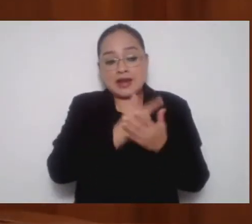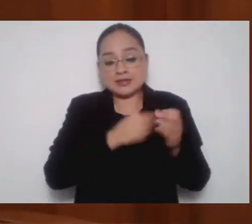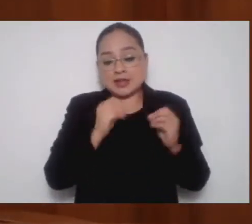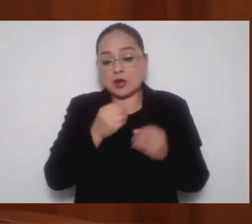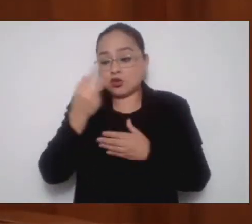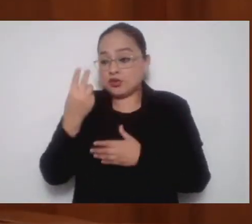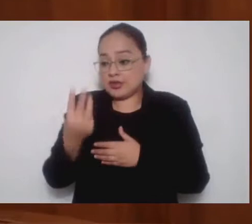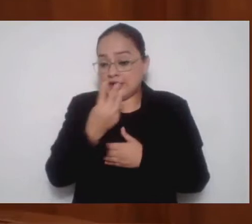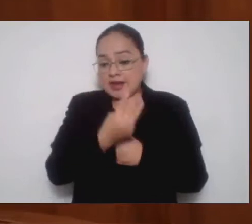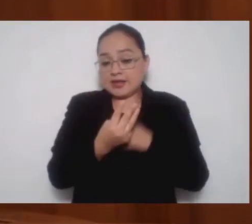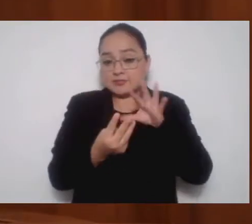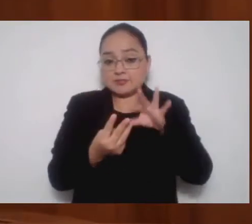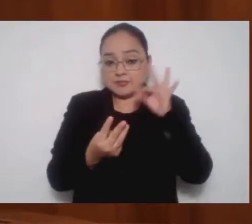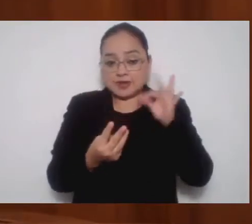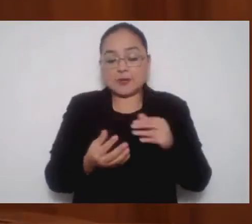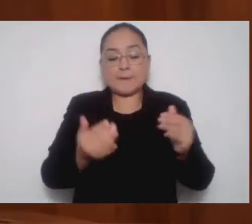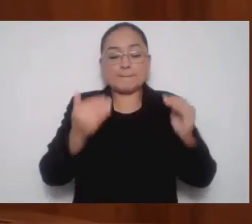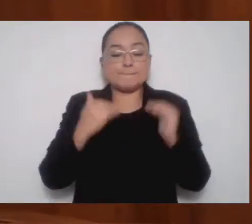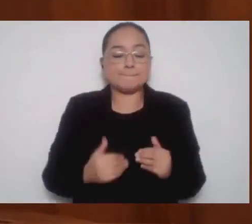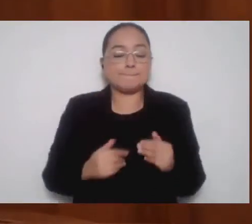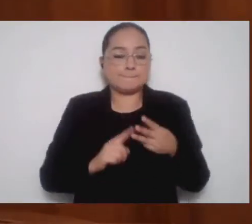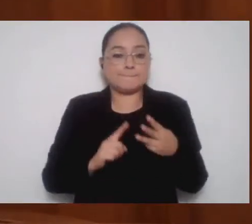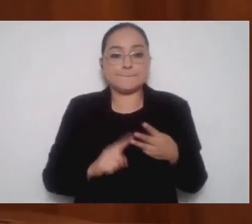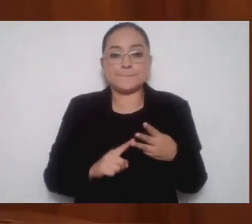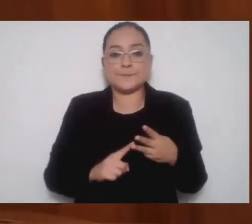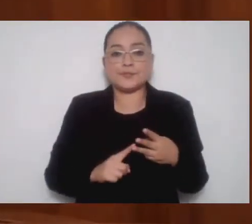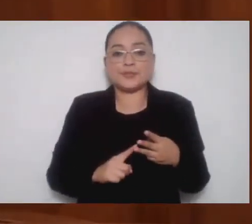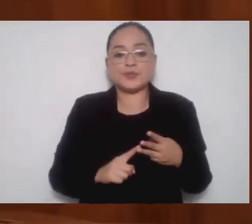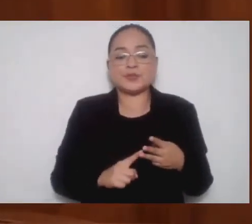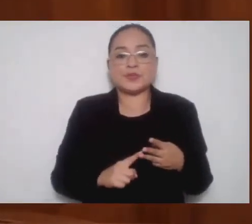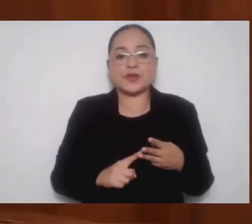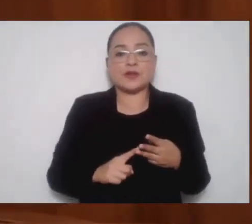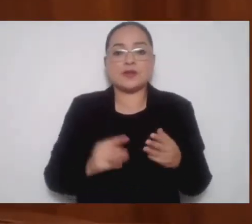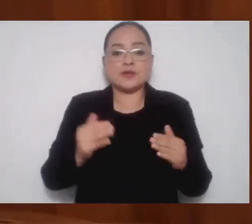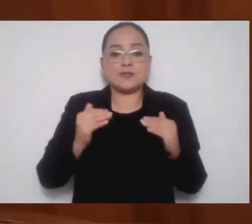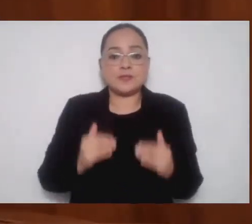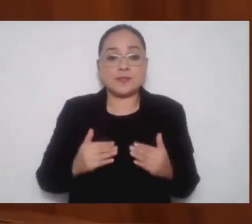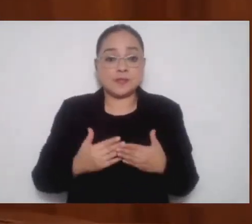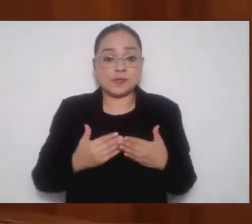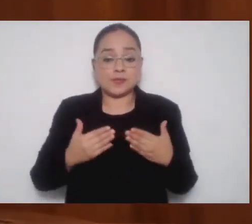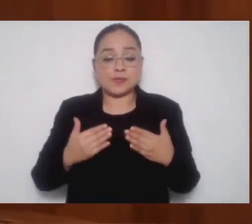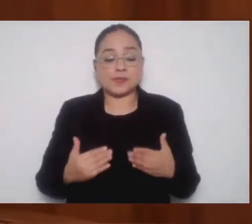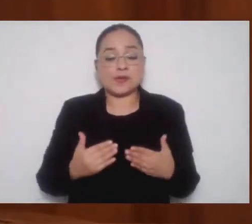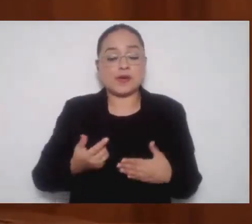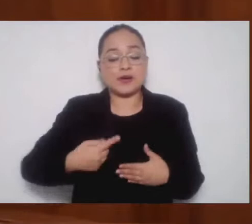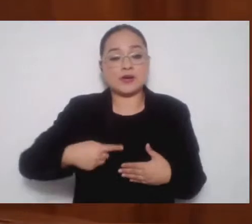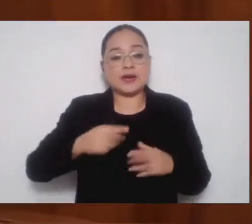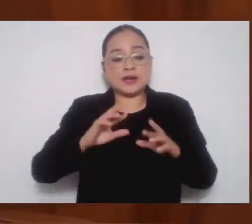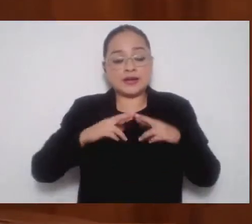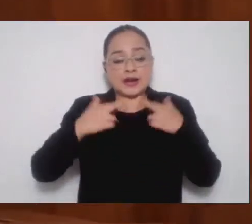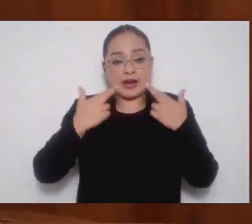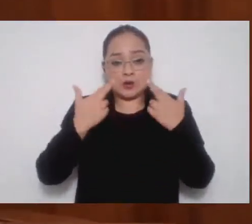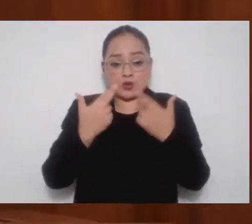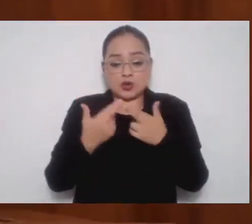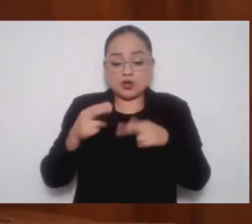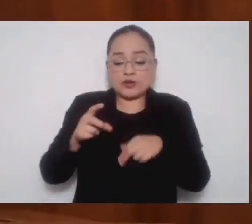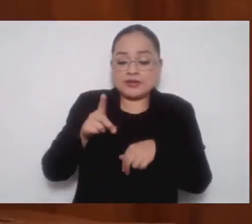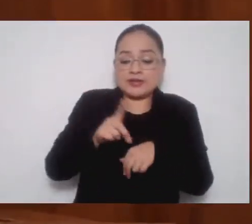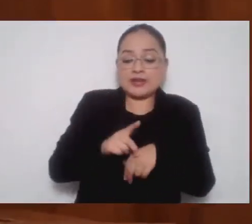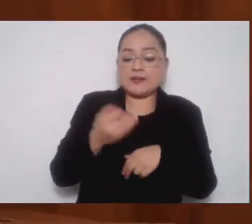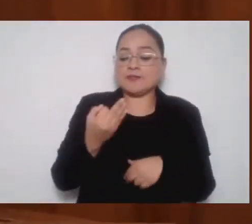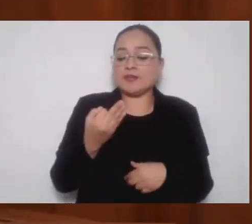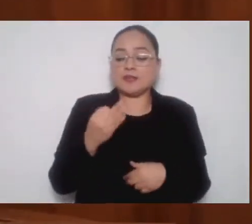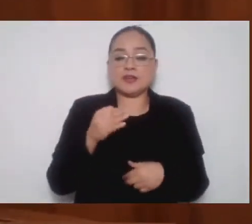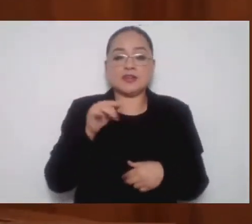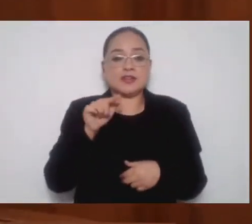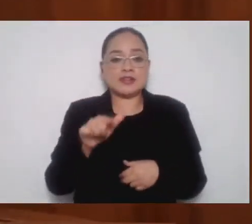terna respectiva. Punto número 3. En consecuencia, en sesión celebrada el